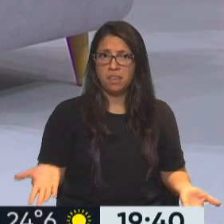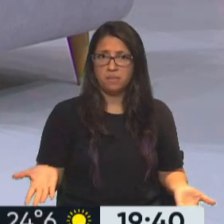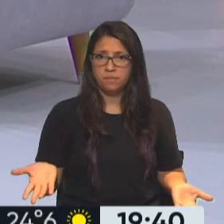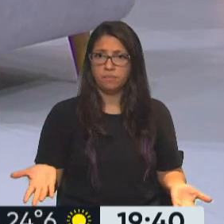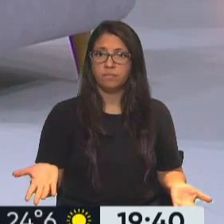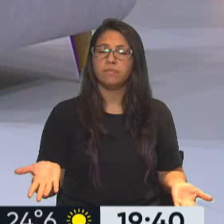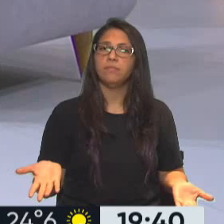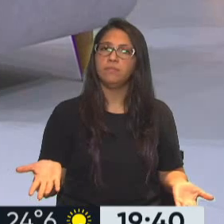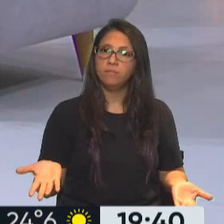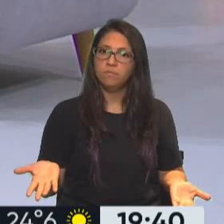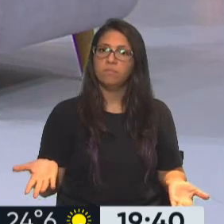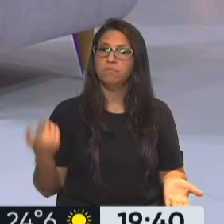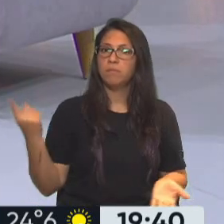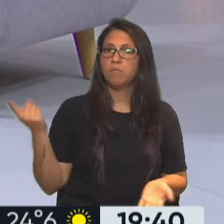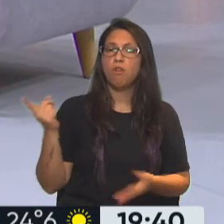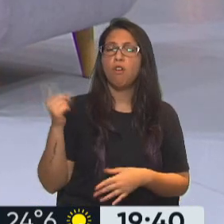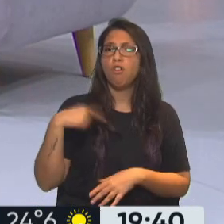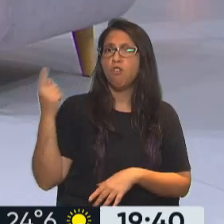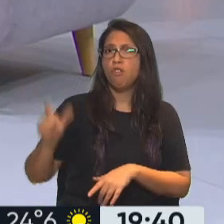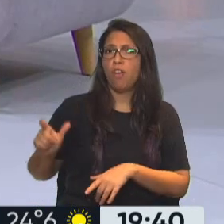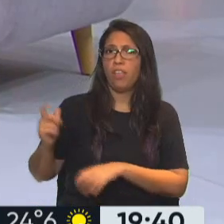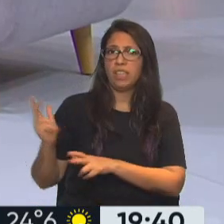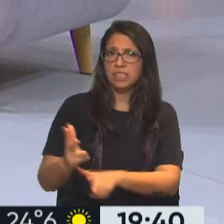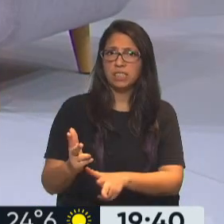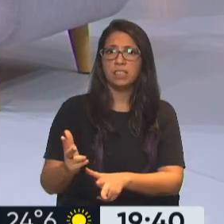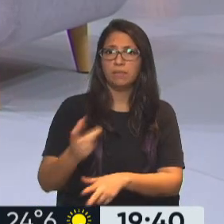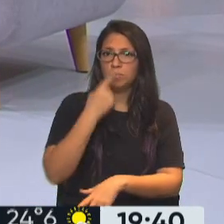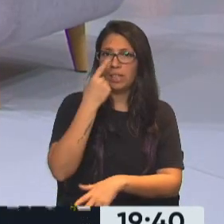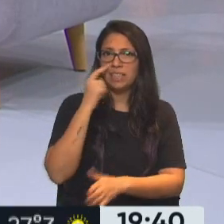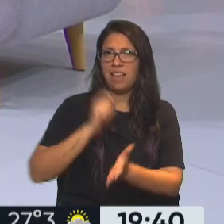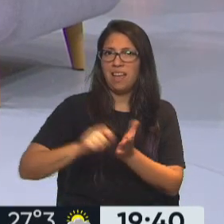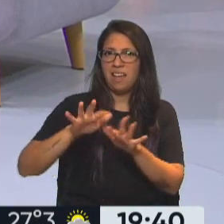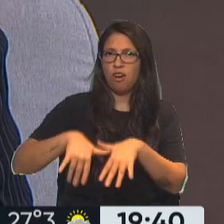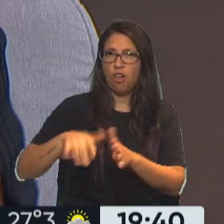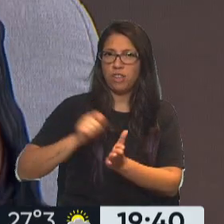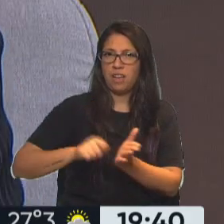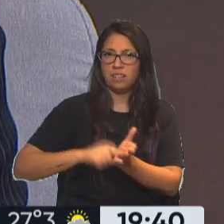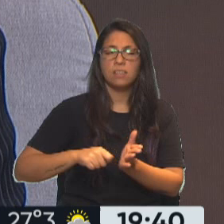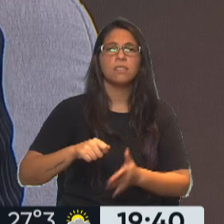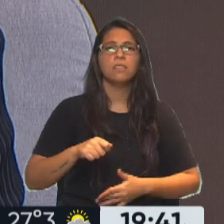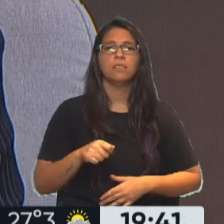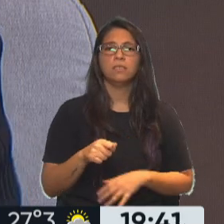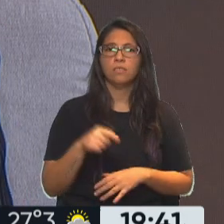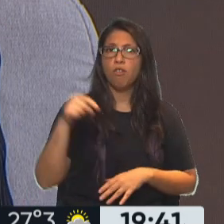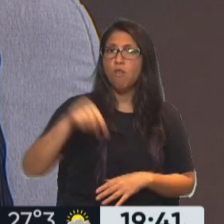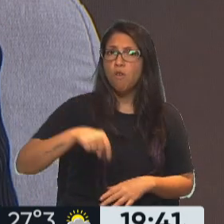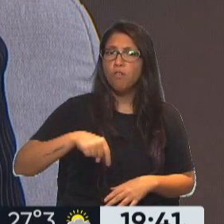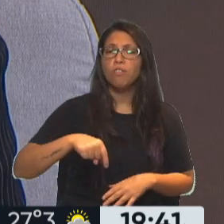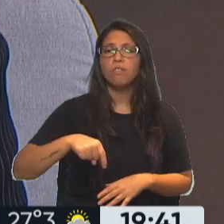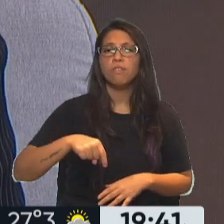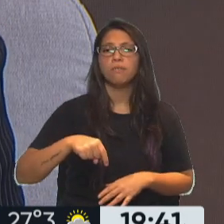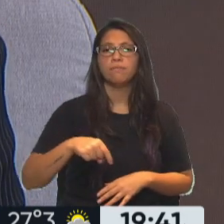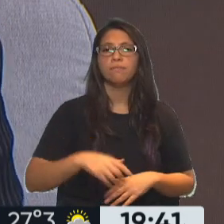así como dicen Jorge Elbán, por ejemplo, que es muy interesante sus artículos al respecto, hoy en día hay un